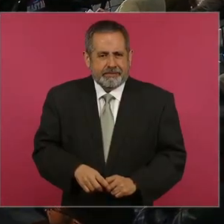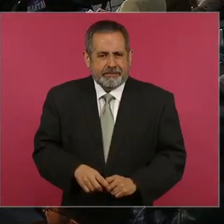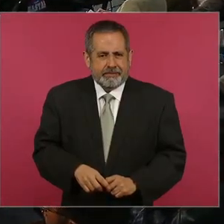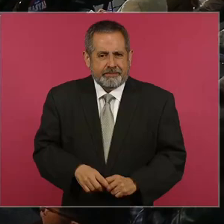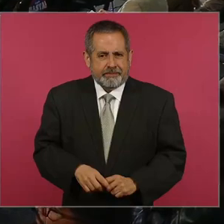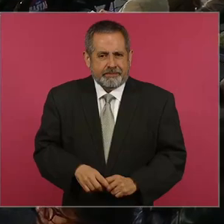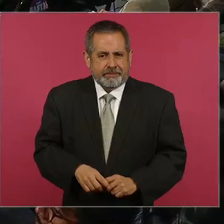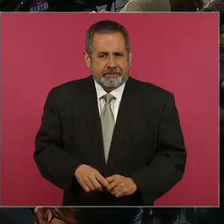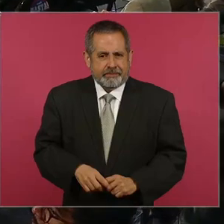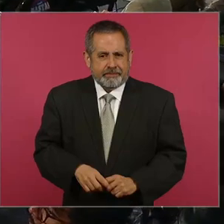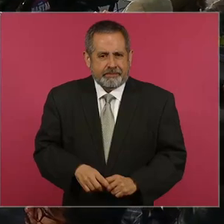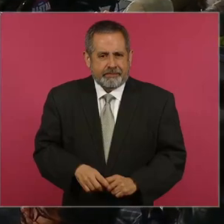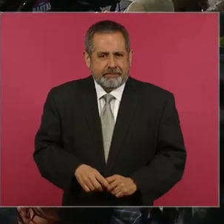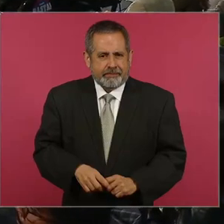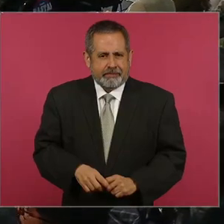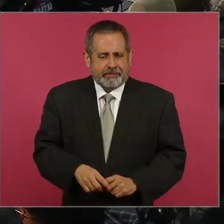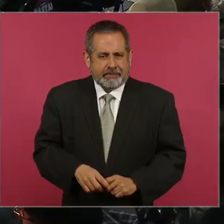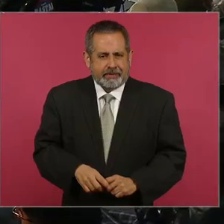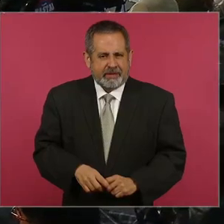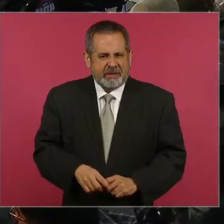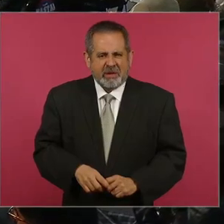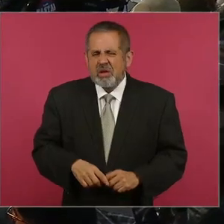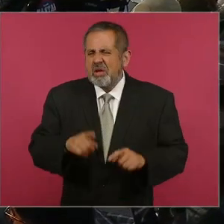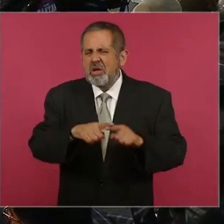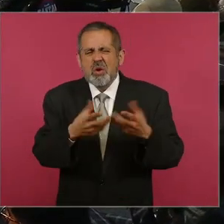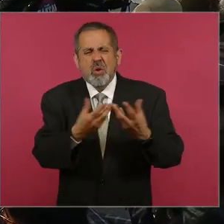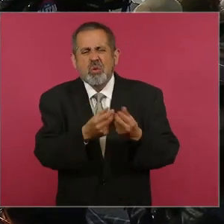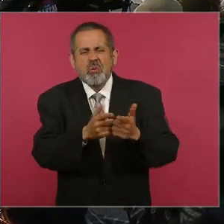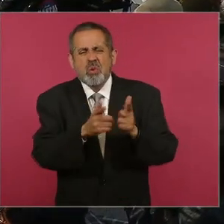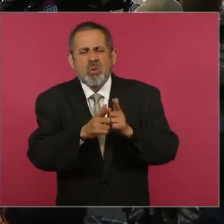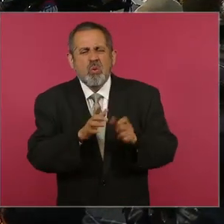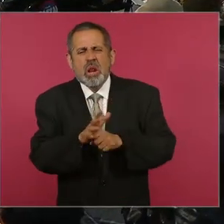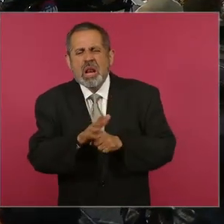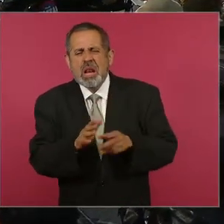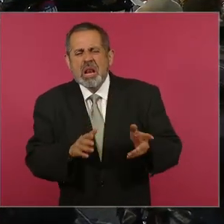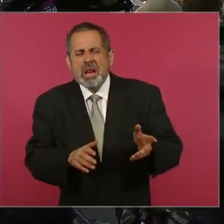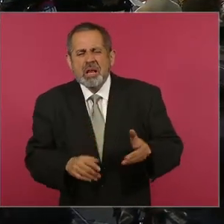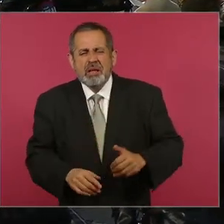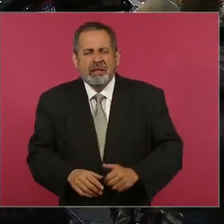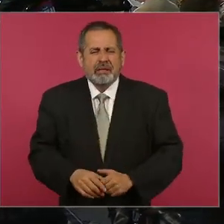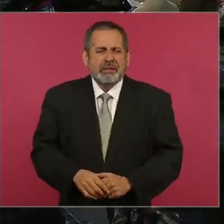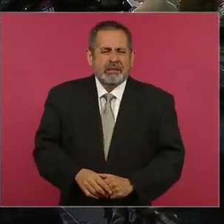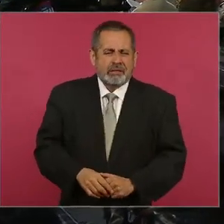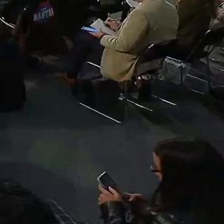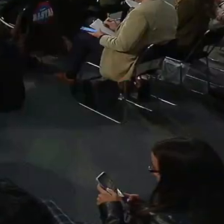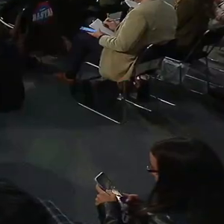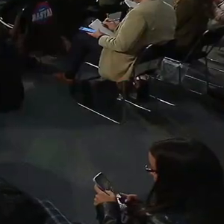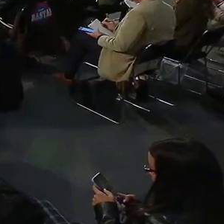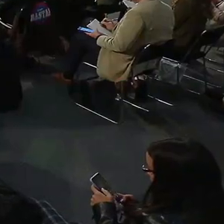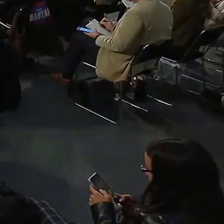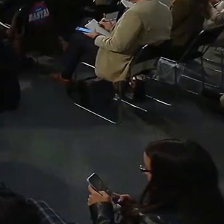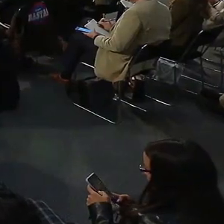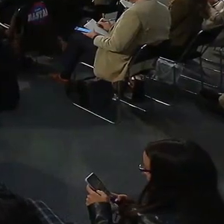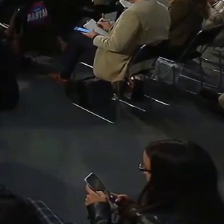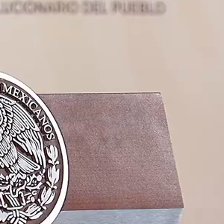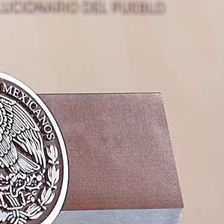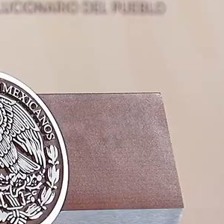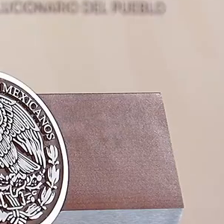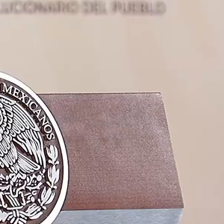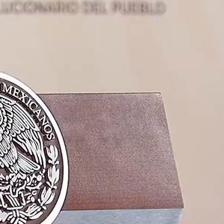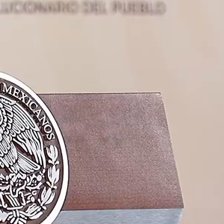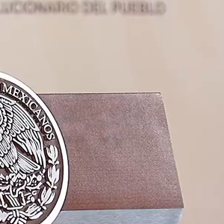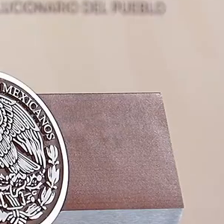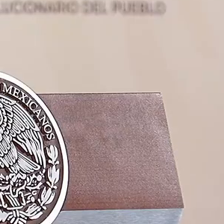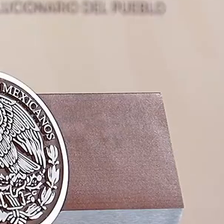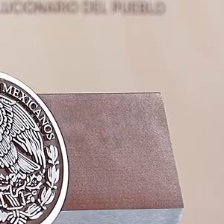el gobierno, a hacer denuncias. Críticas. ¿Pero de qué partido es? De la oposición, pues no sé si es orgánica, es un empresario,